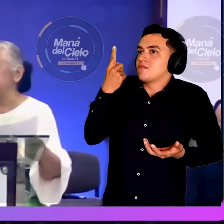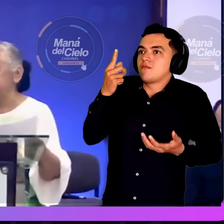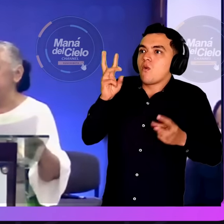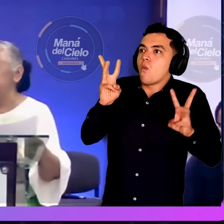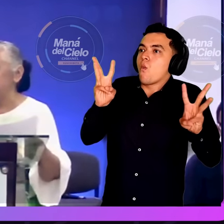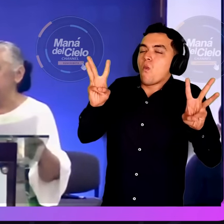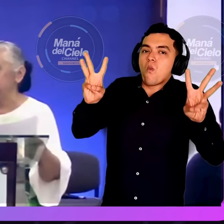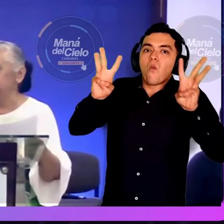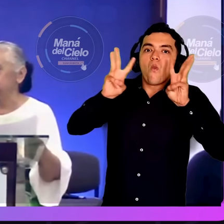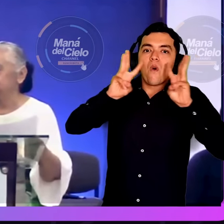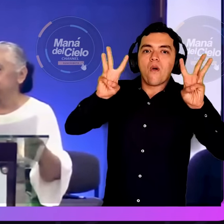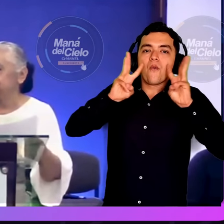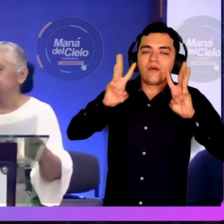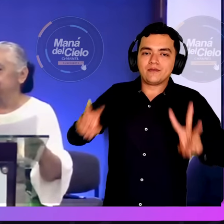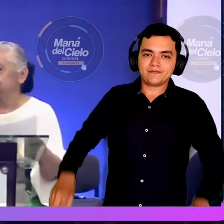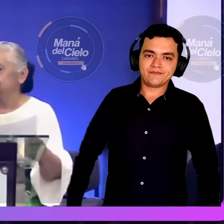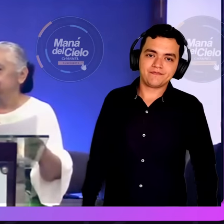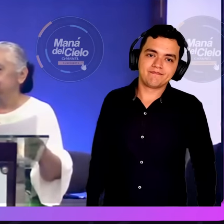que parece que cambia todo,